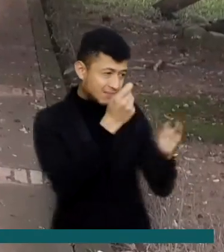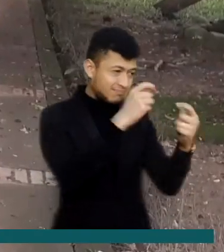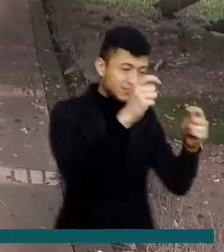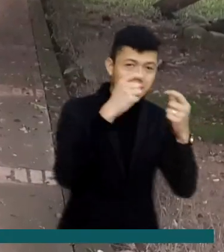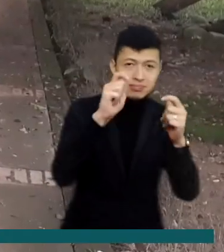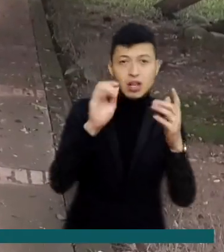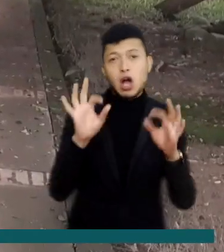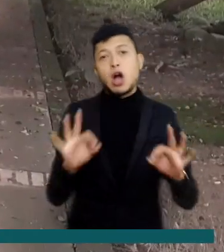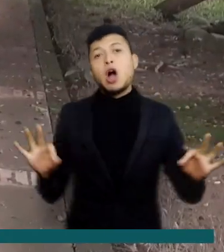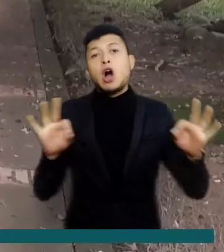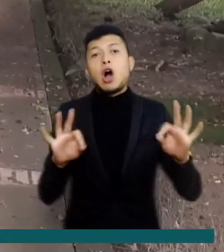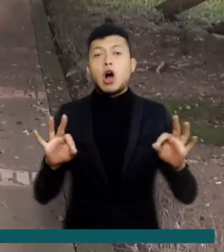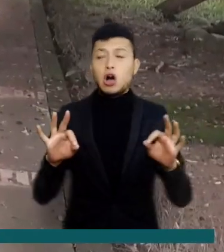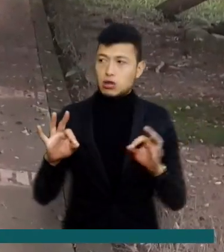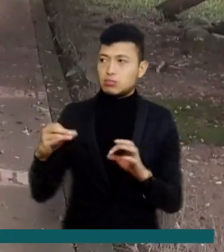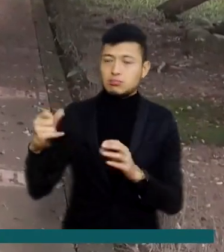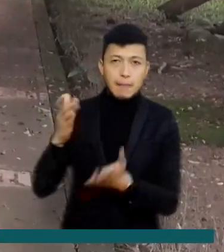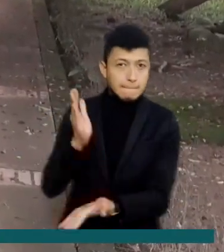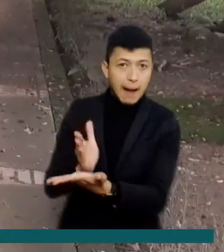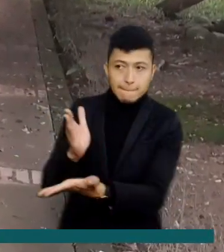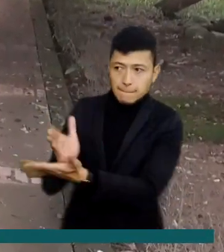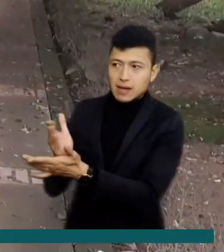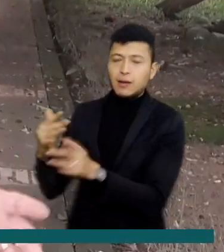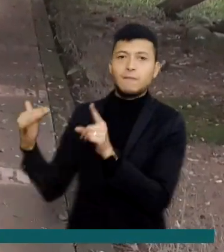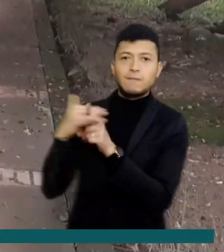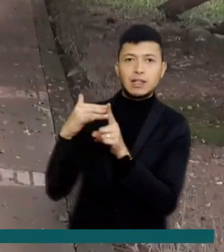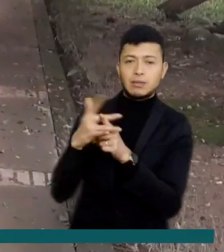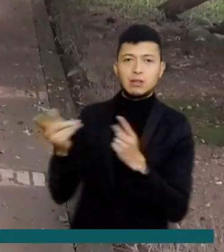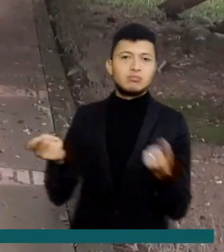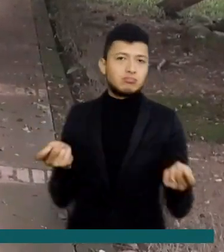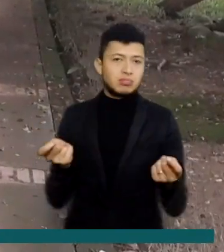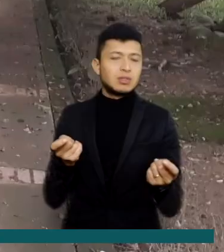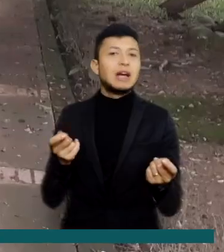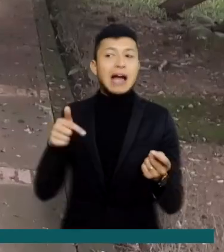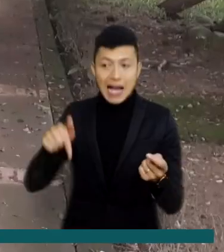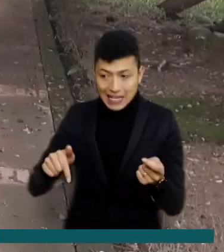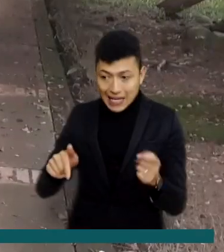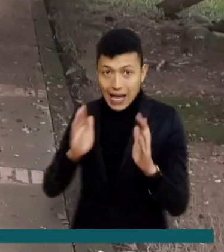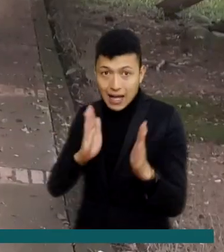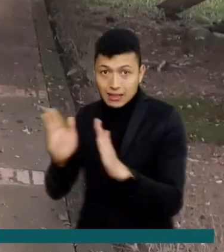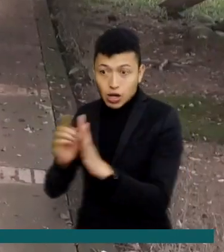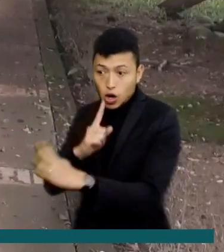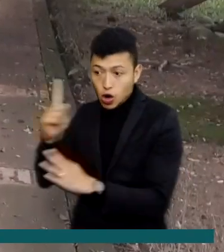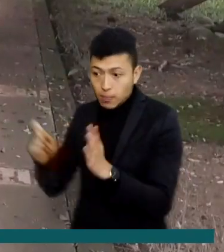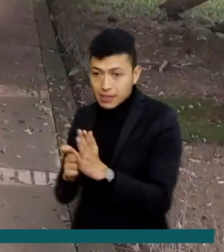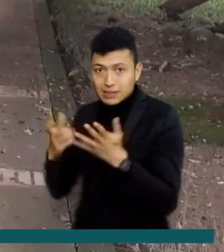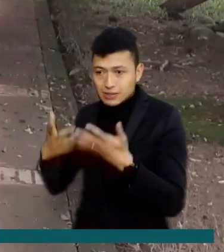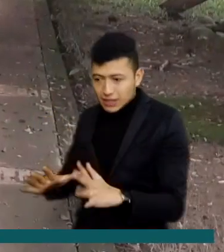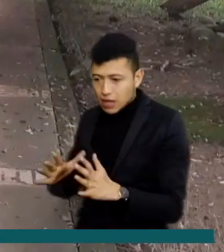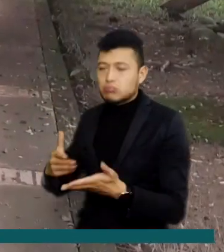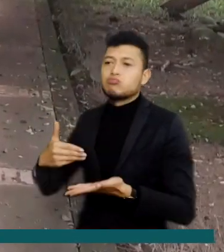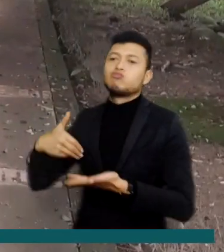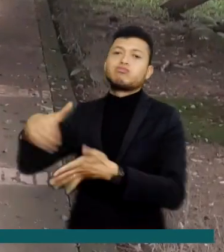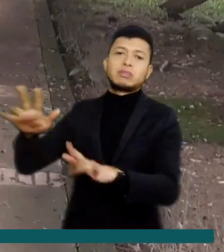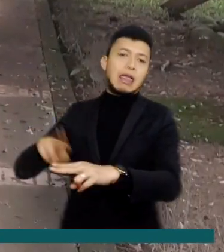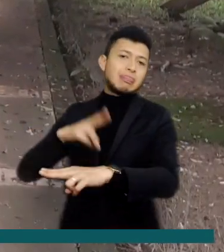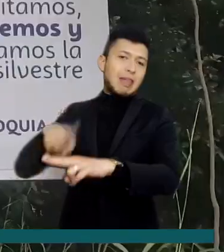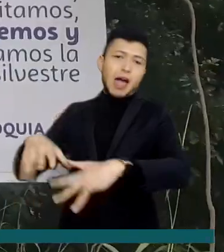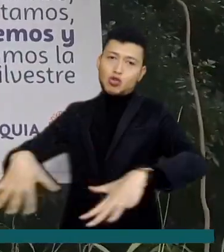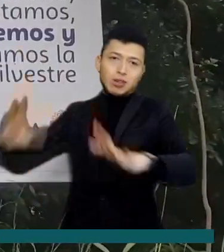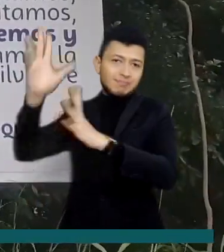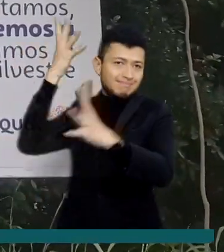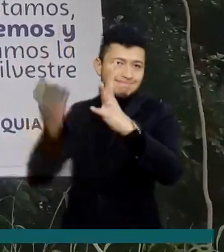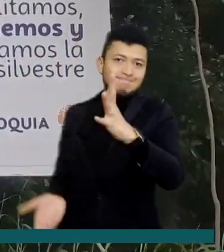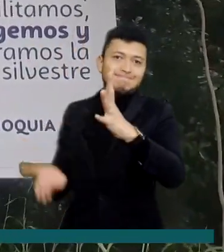especies de manera ilegal o víctimas de accidentes. Aquí reciben la atención necesaria para luego ser devueltos a sus hábitats naturales.